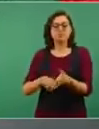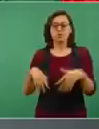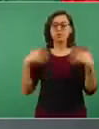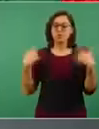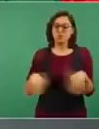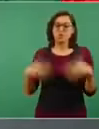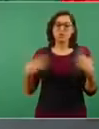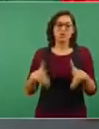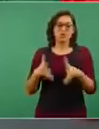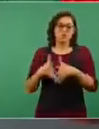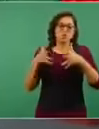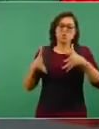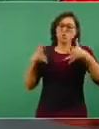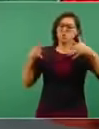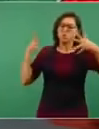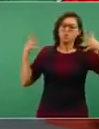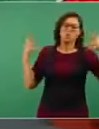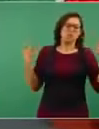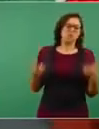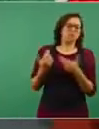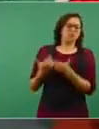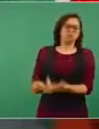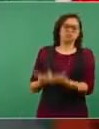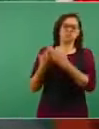Muy grande, grande, grande, grande.